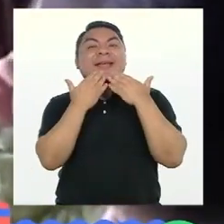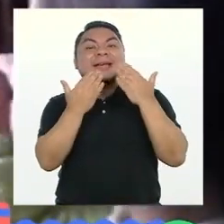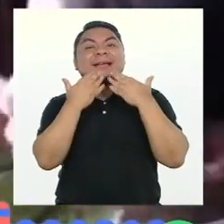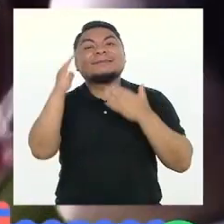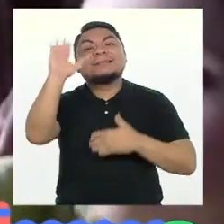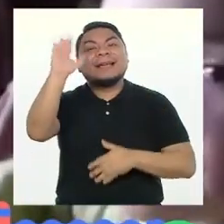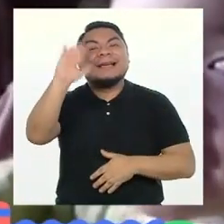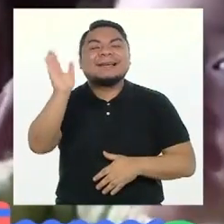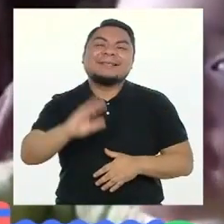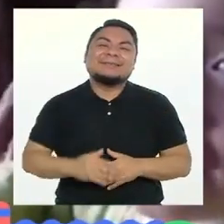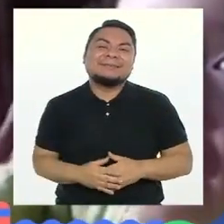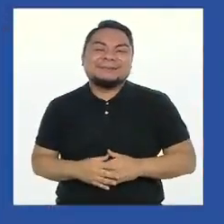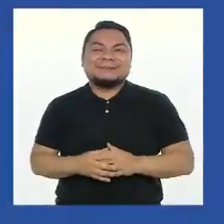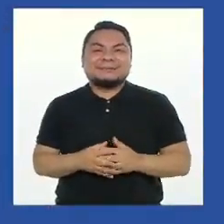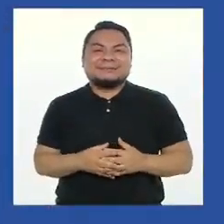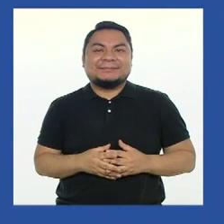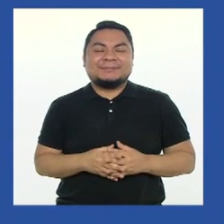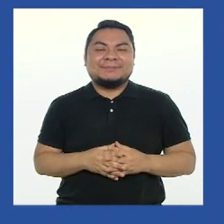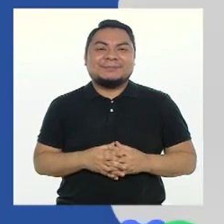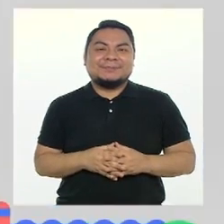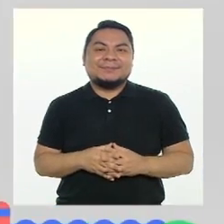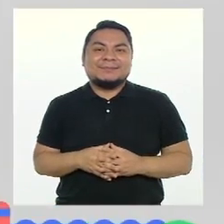y chao. Gracias.